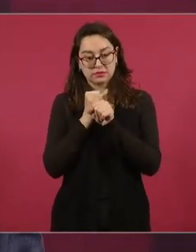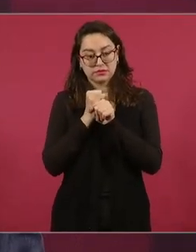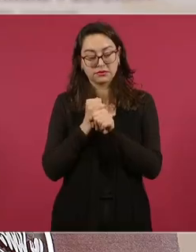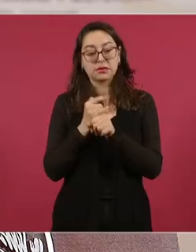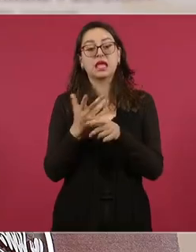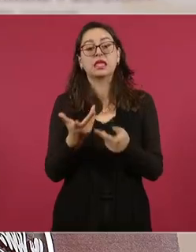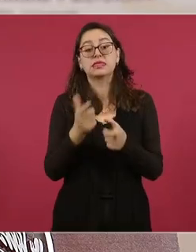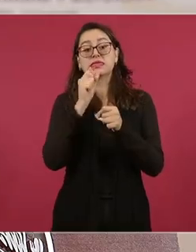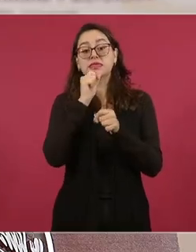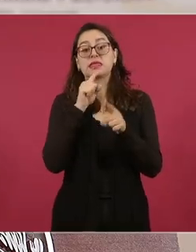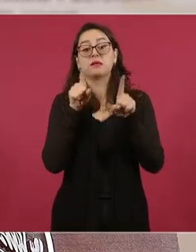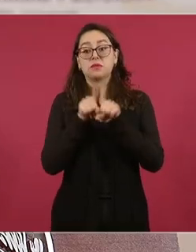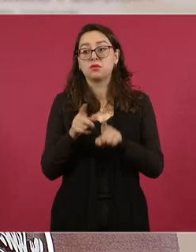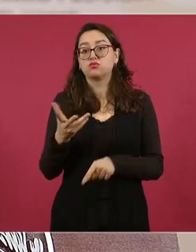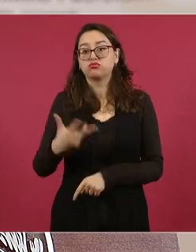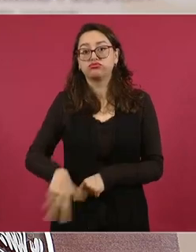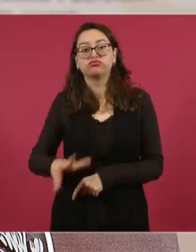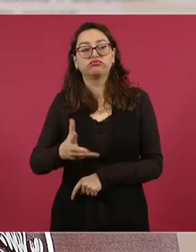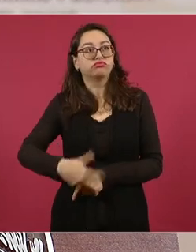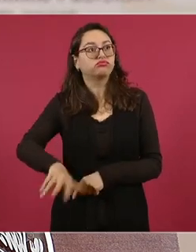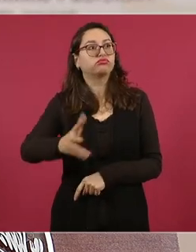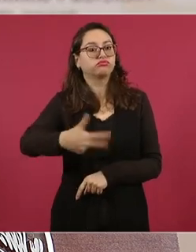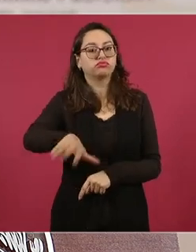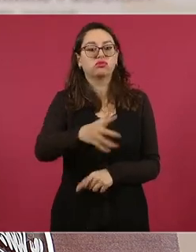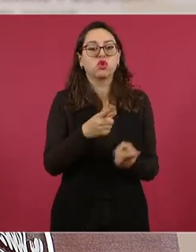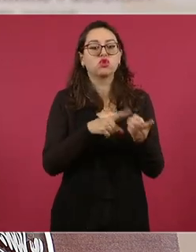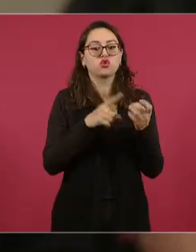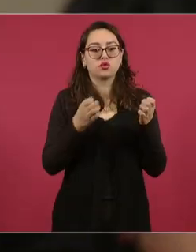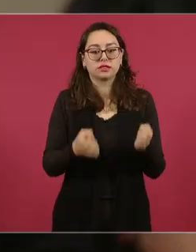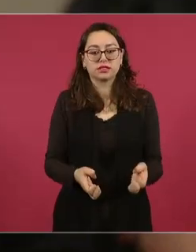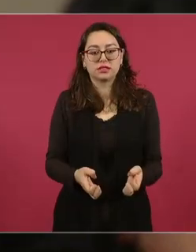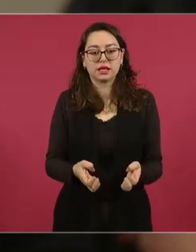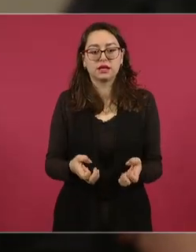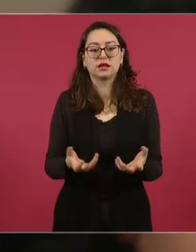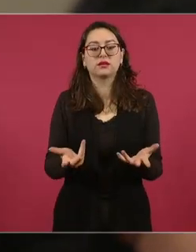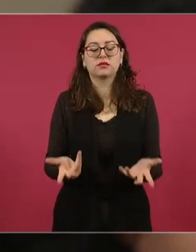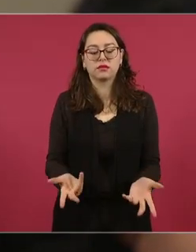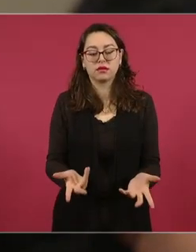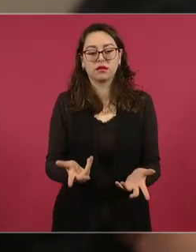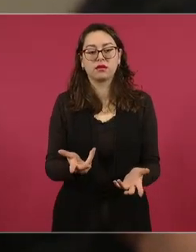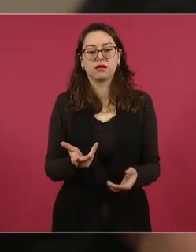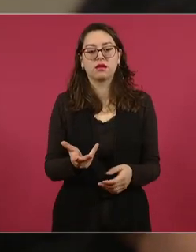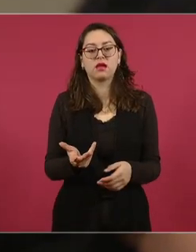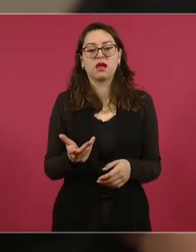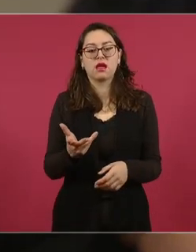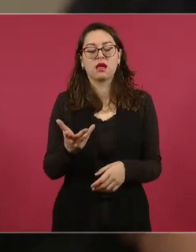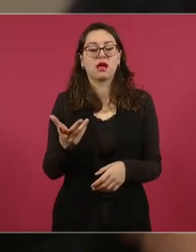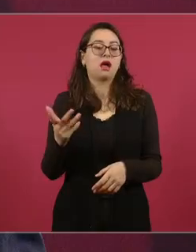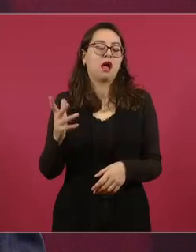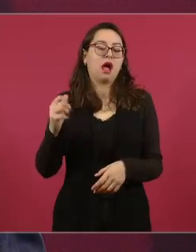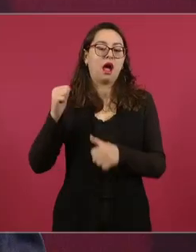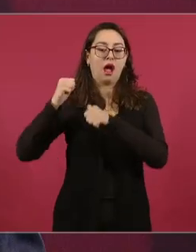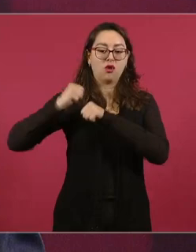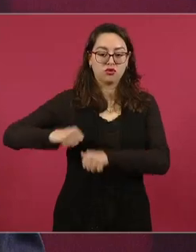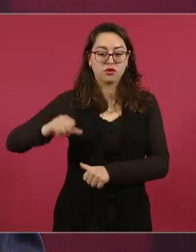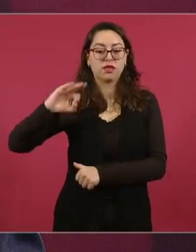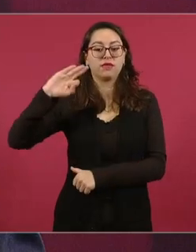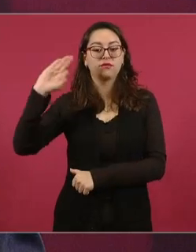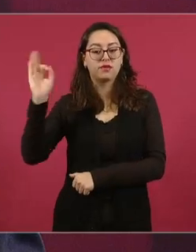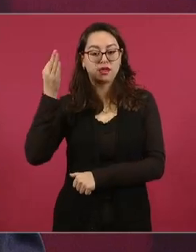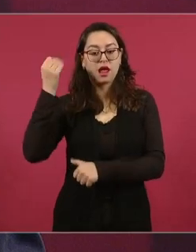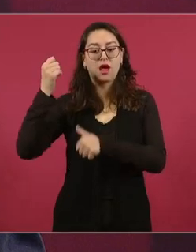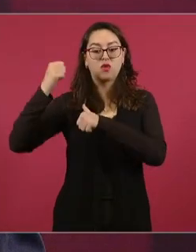de búsqueda de esas personas en las que participan fuerzas federales y fuerzas